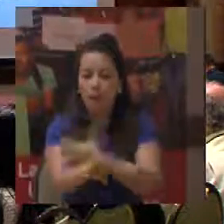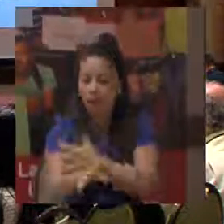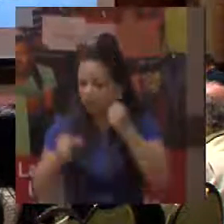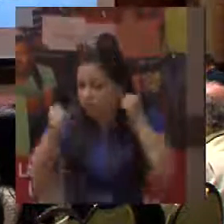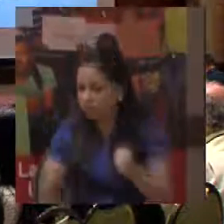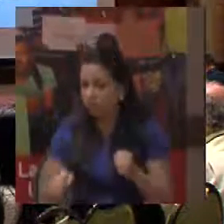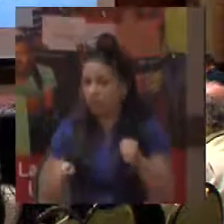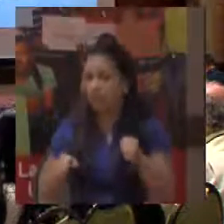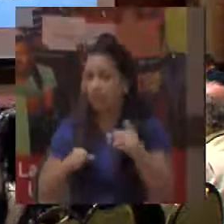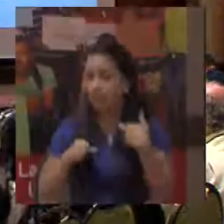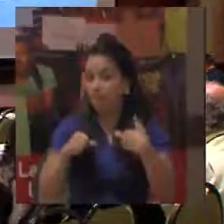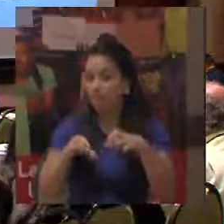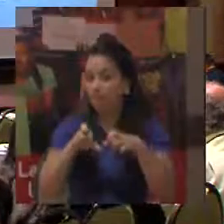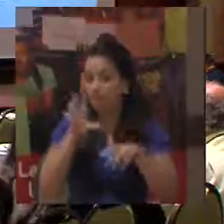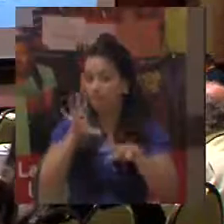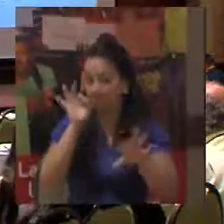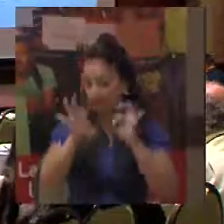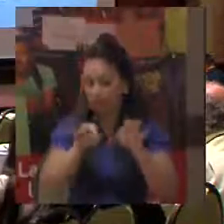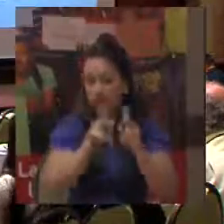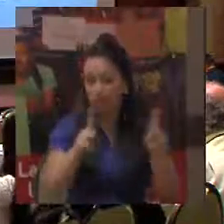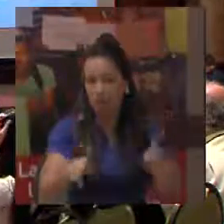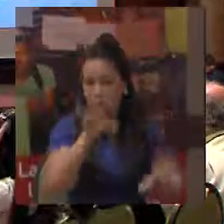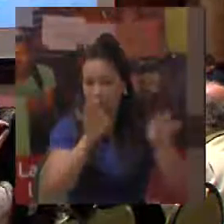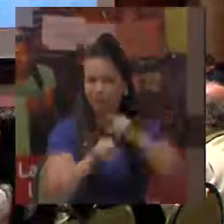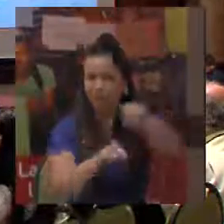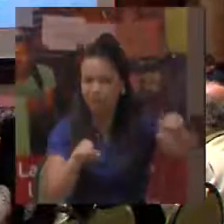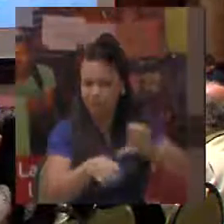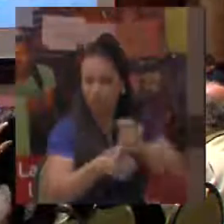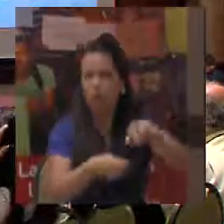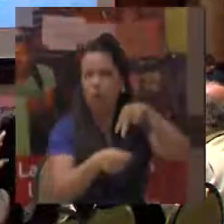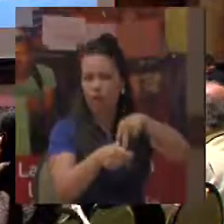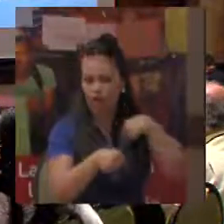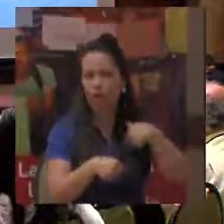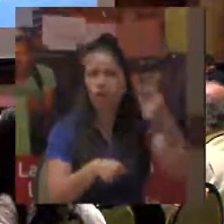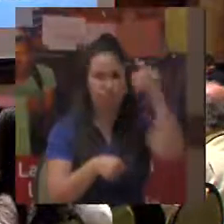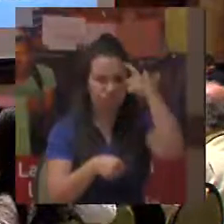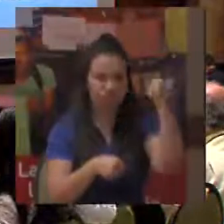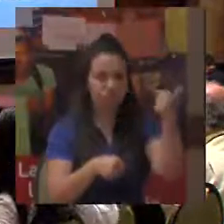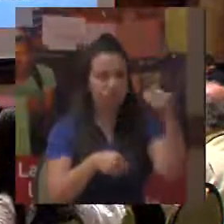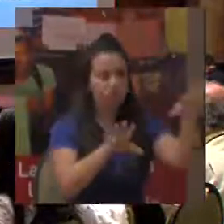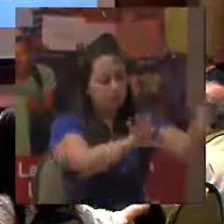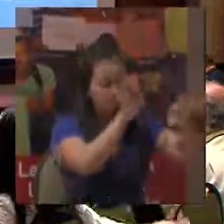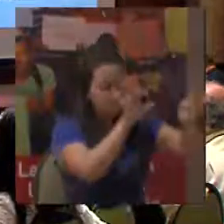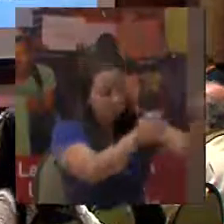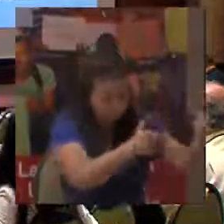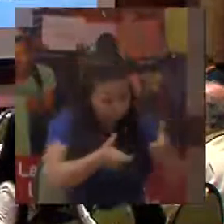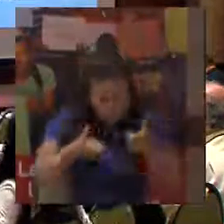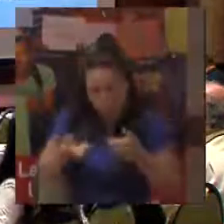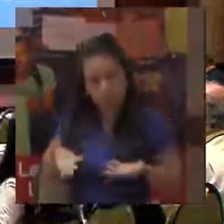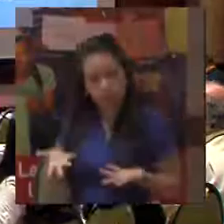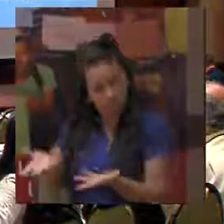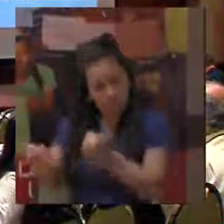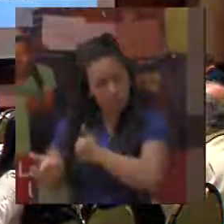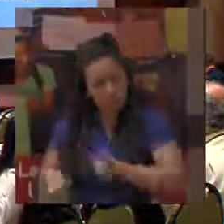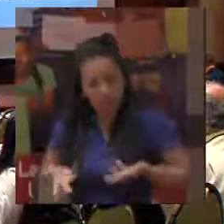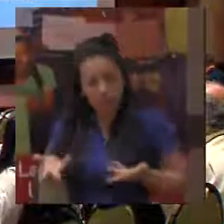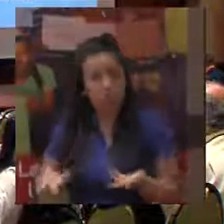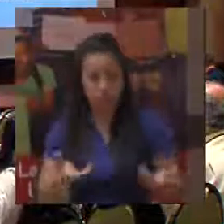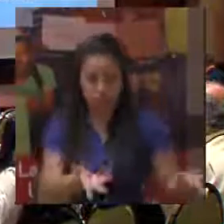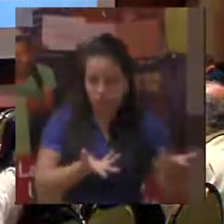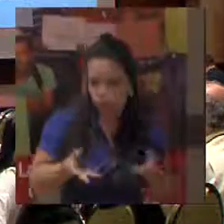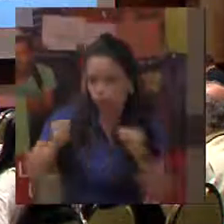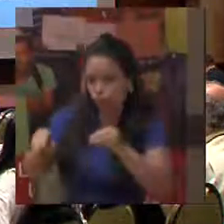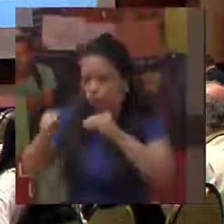con profesionales expertos en el tema de los ciudadanos. Y diseñamos un proceso donde podamos estar de manera permanente con